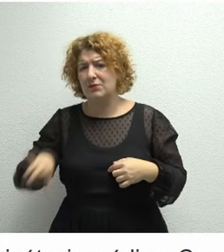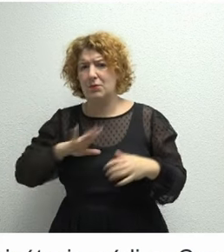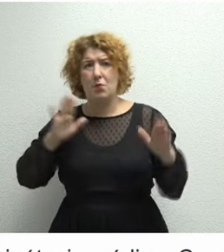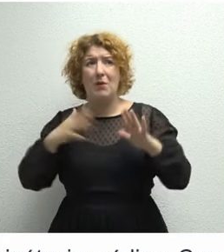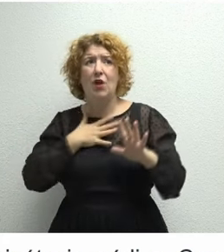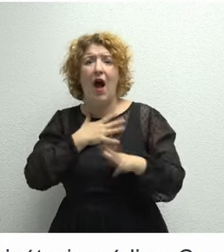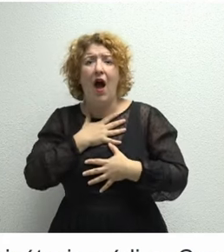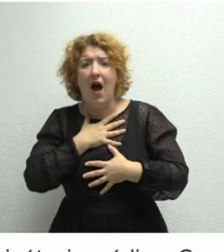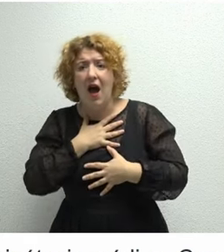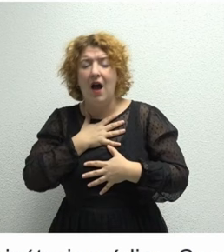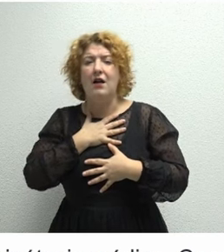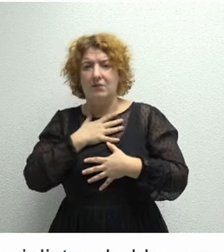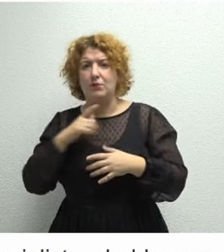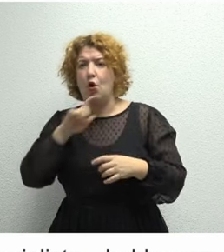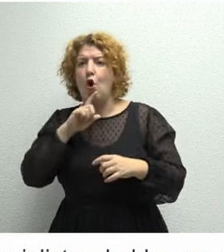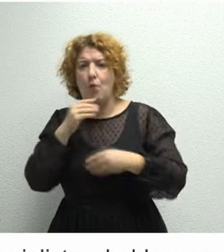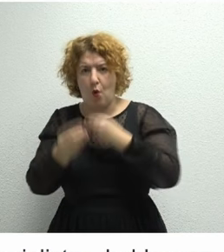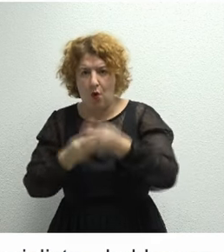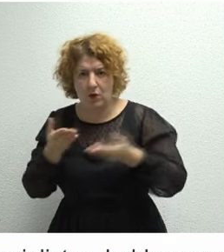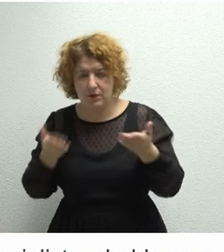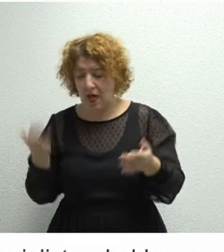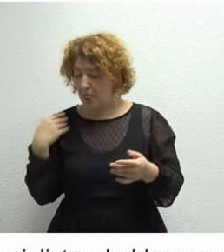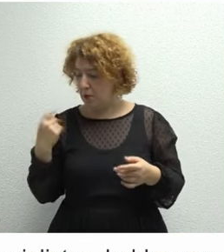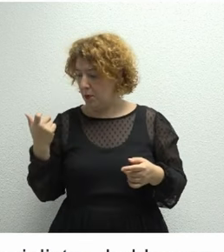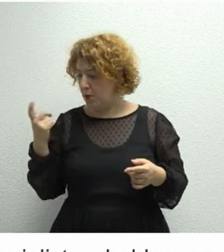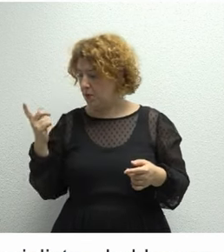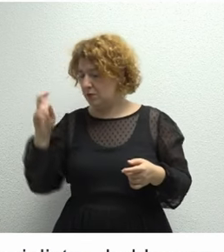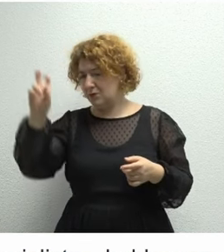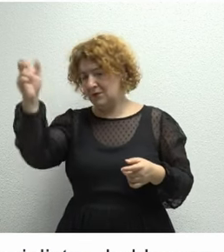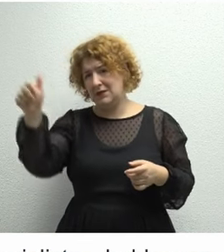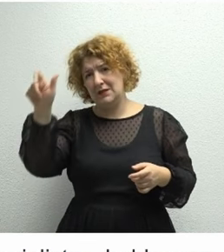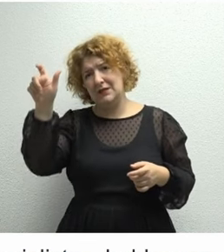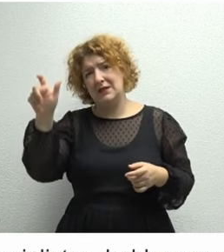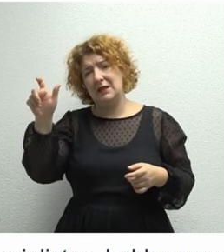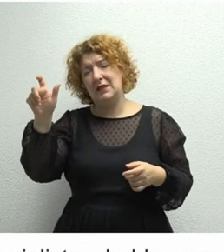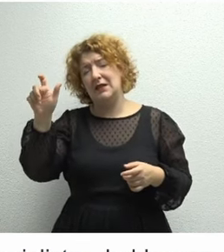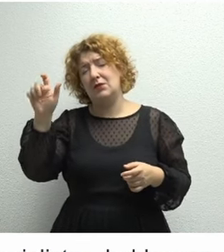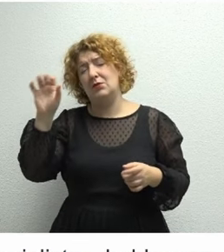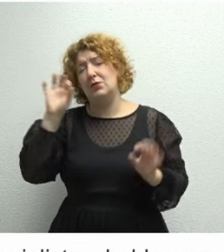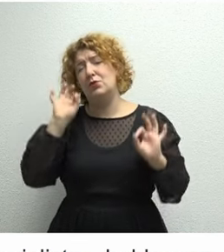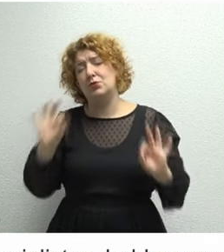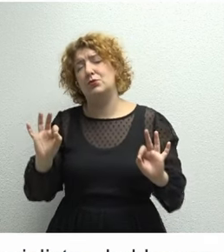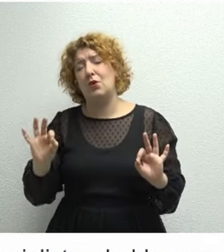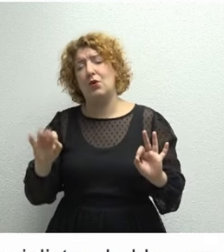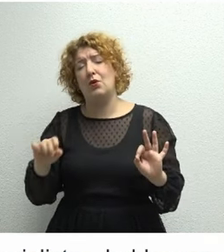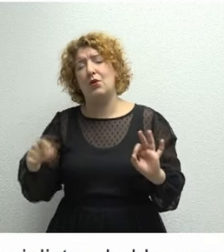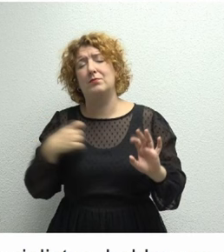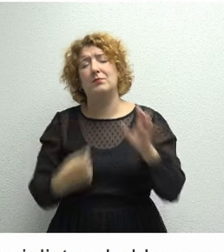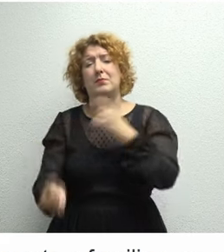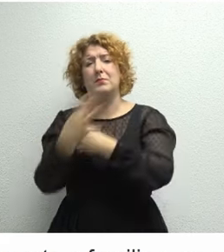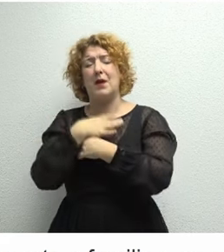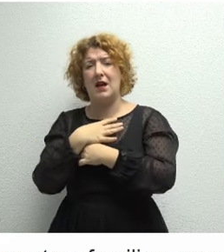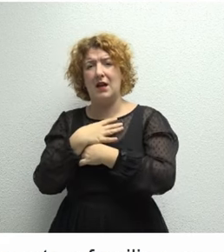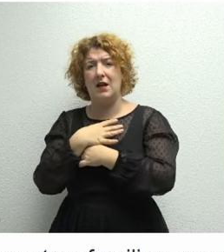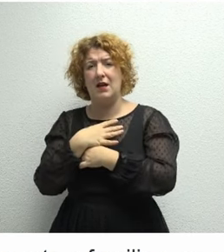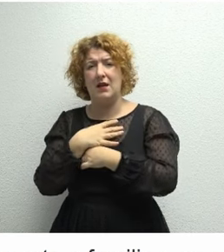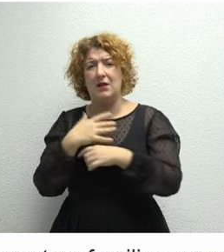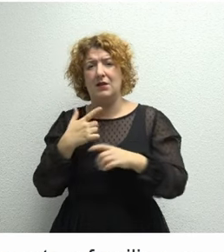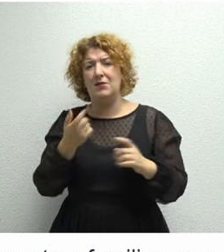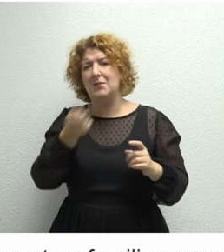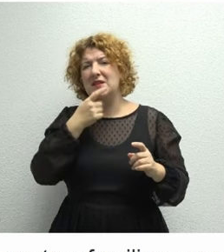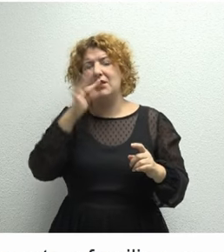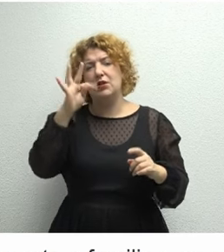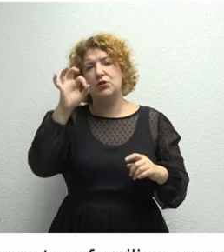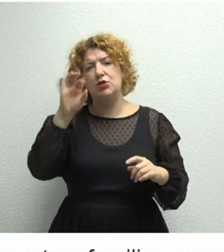angustia hace aproximadamente un par de meses llegó un comunicado sobre los riesgos del topiramato si no me equivoco